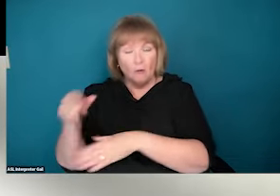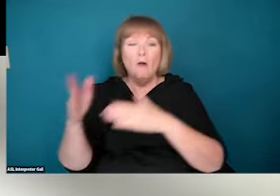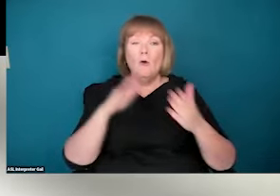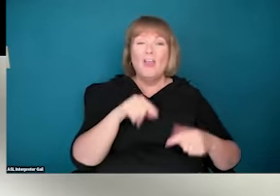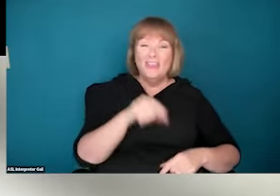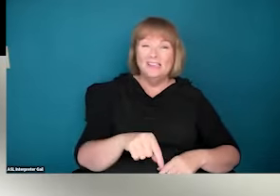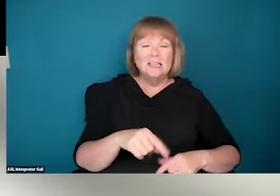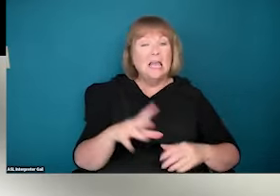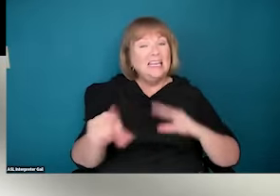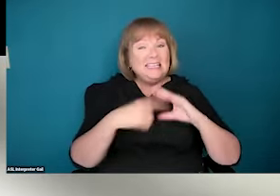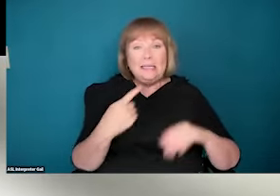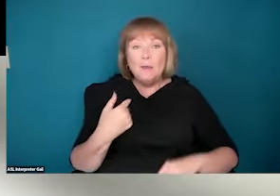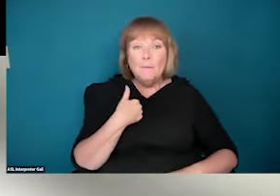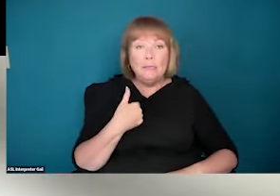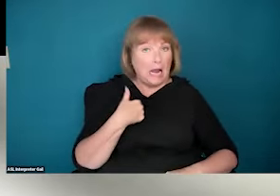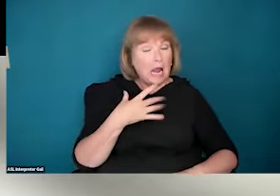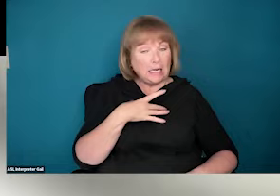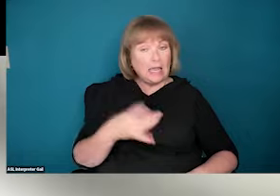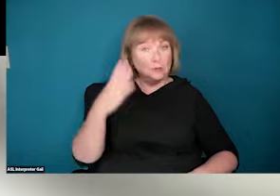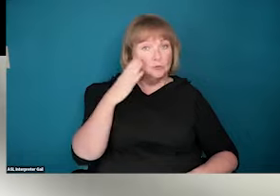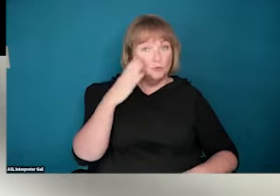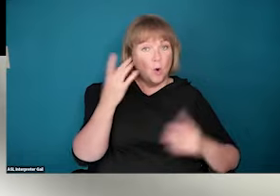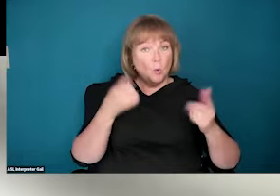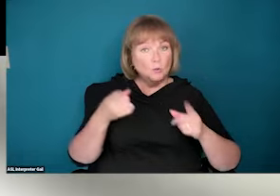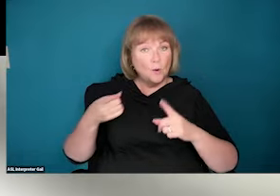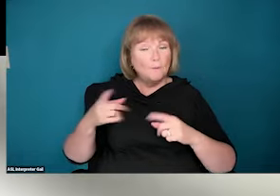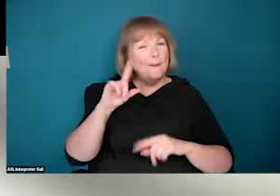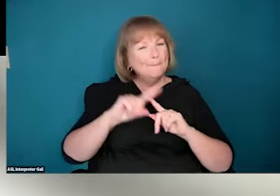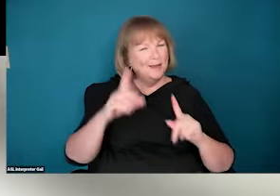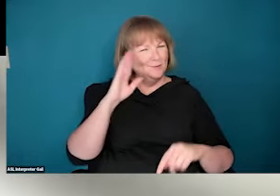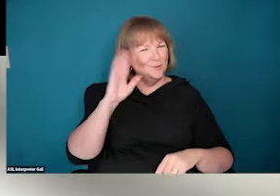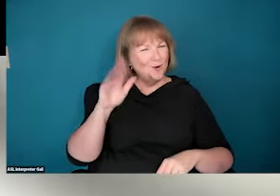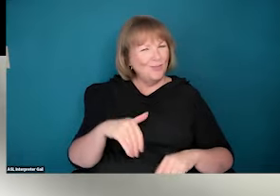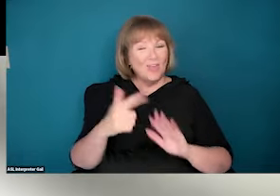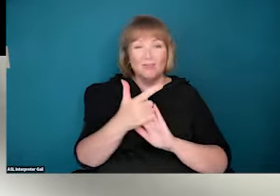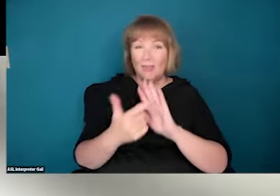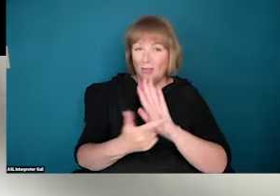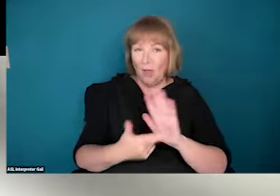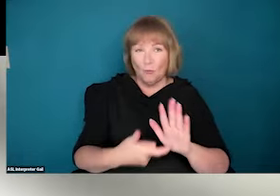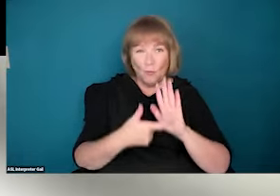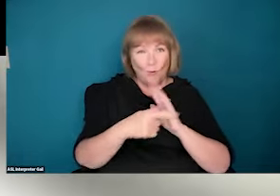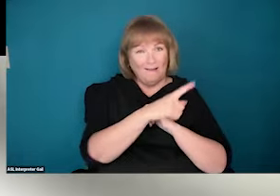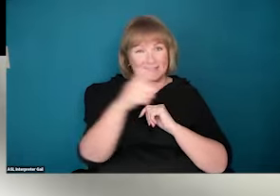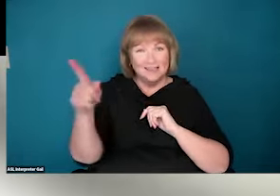Entonces, mándeme un correo electrónico, mándeme decir que porque los